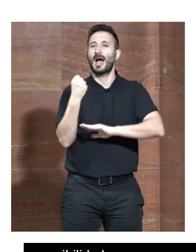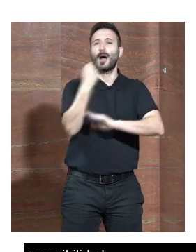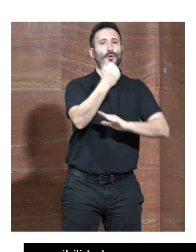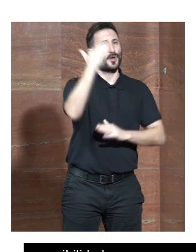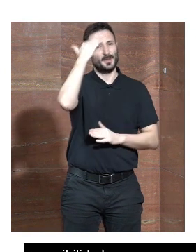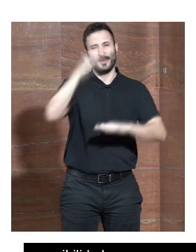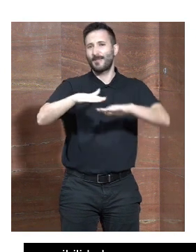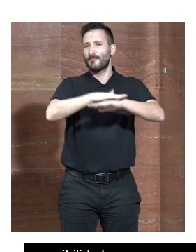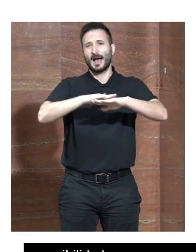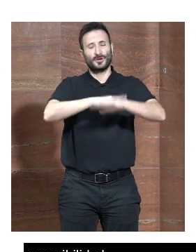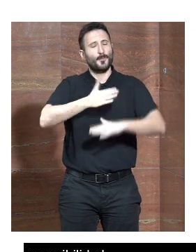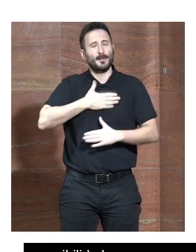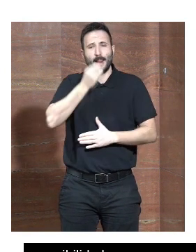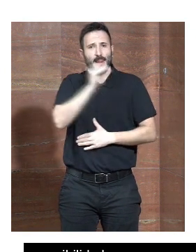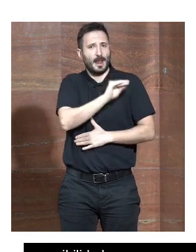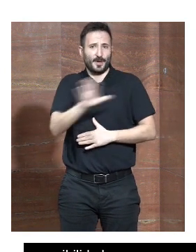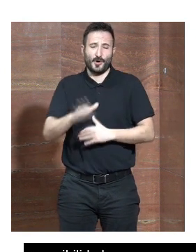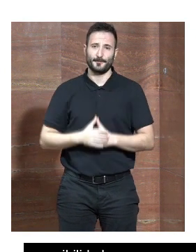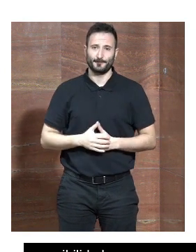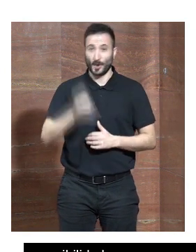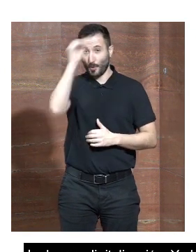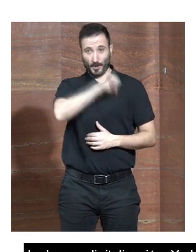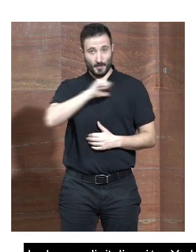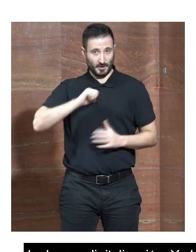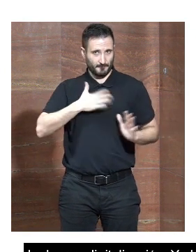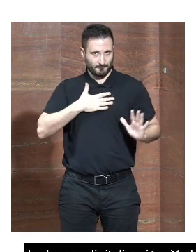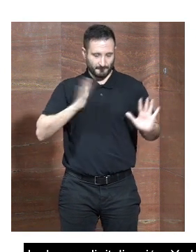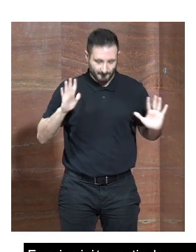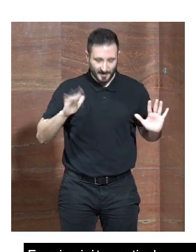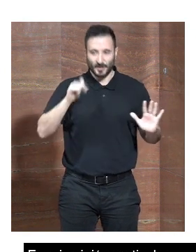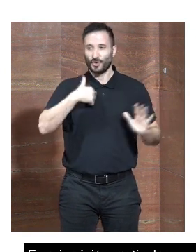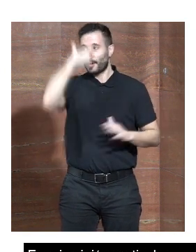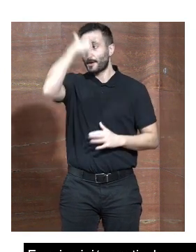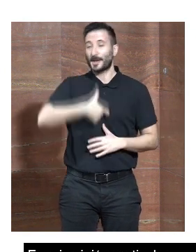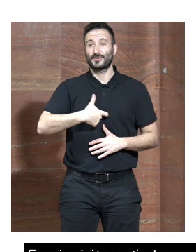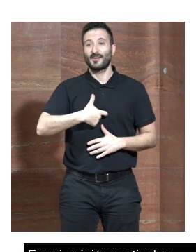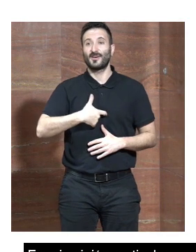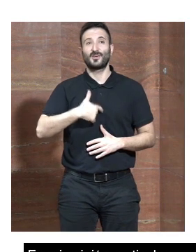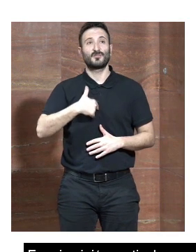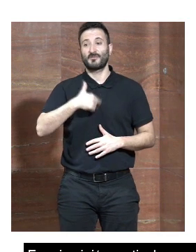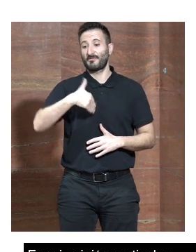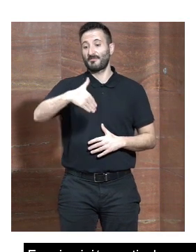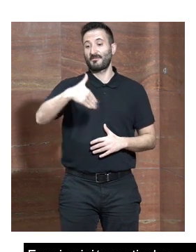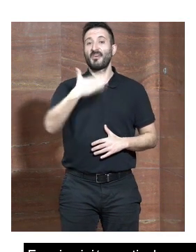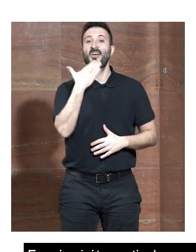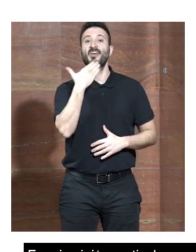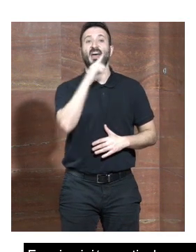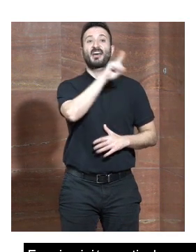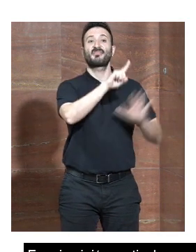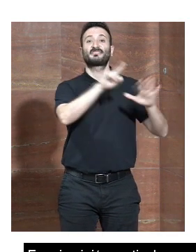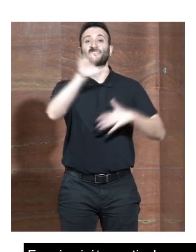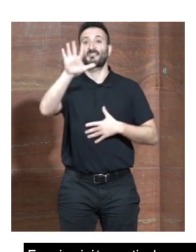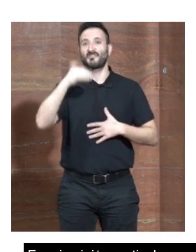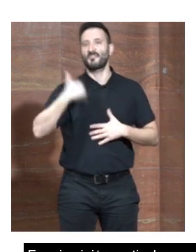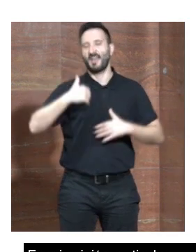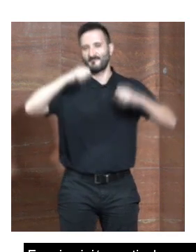esto, en mi opinión particular. Y, a ver, yo soy una persona que va a hacer dentro de poco 65 años, ya